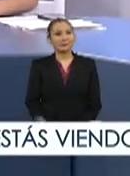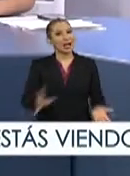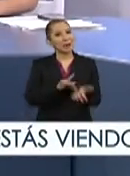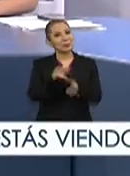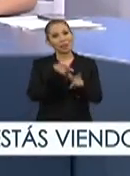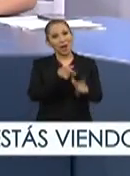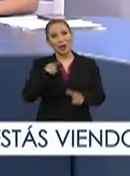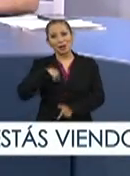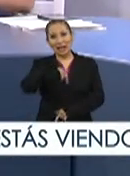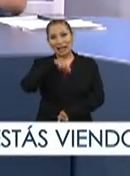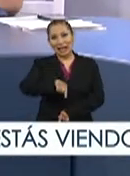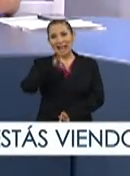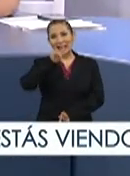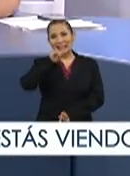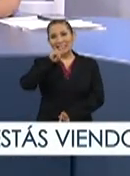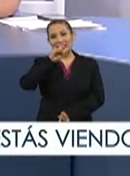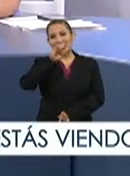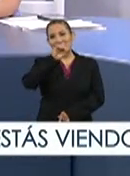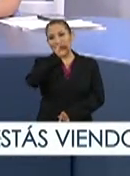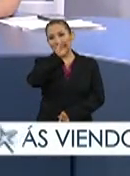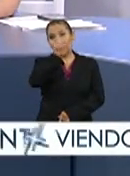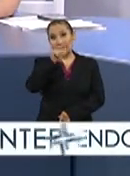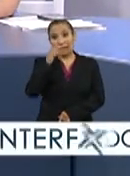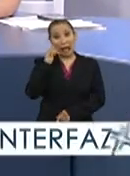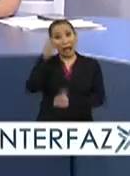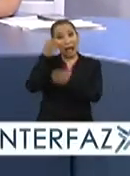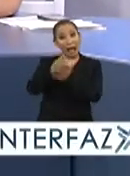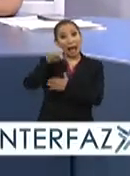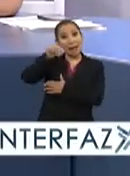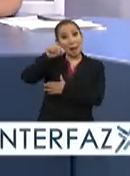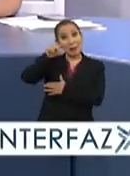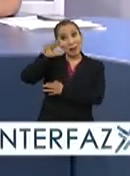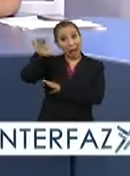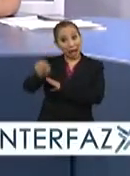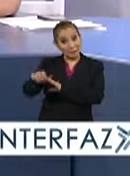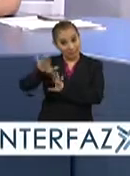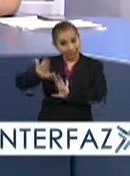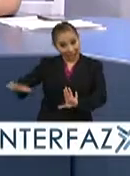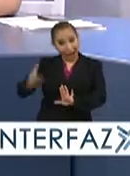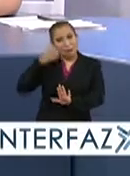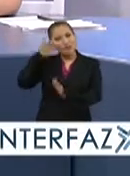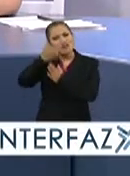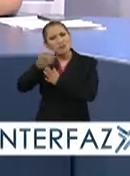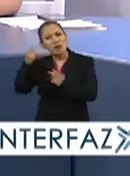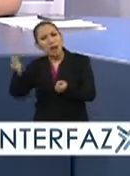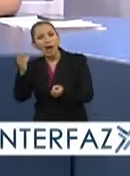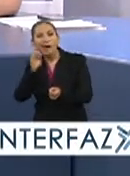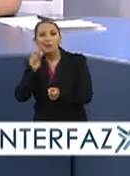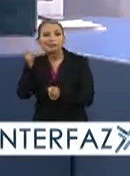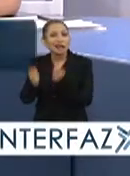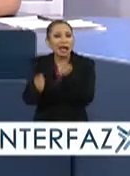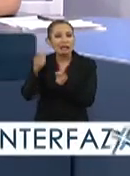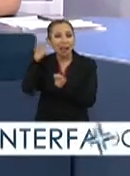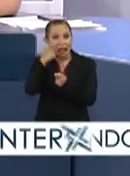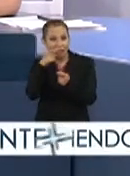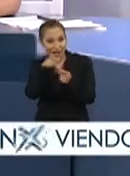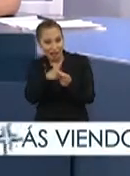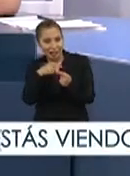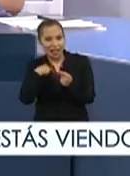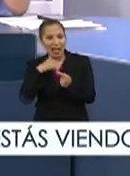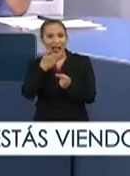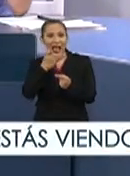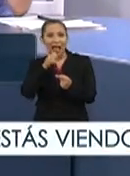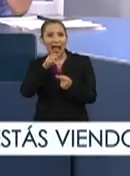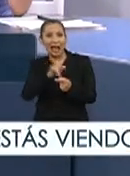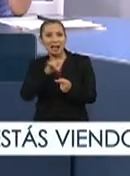Gracias por continuar con nosotros en Interfaz. Y bueno, ya viajamos hasta Namibia, en África. Fuimos a ver una probadita de Querétaro con el Live